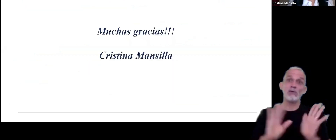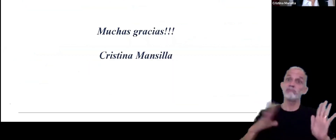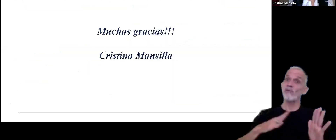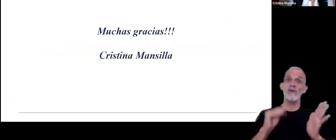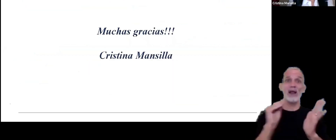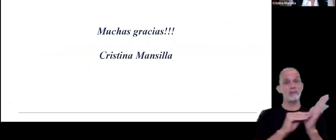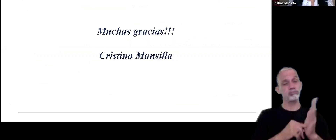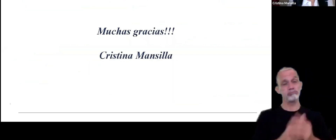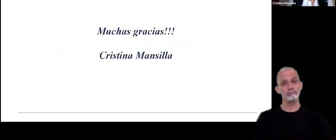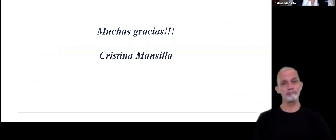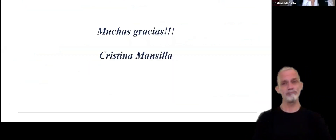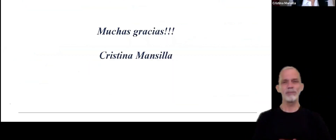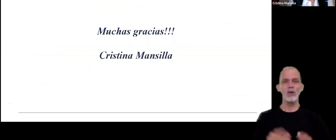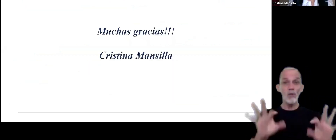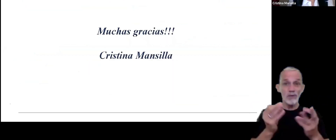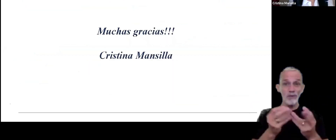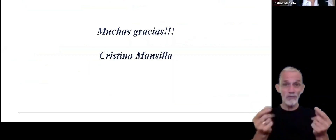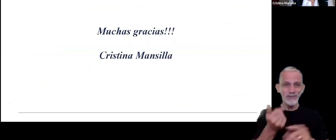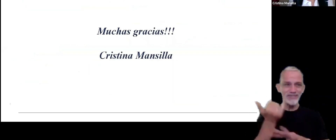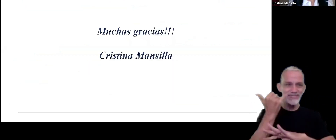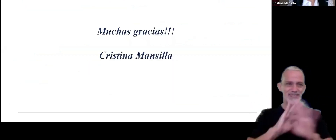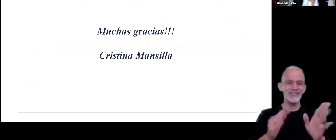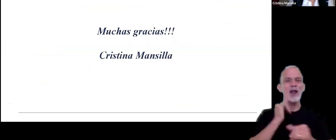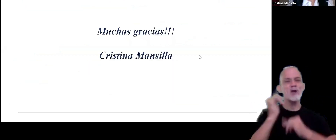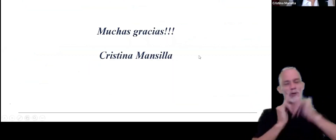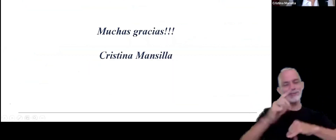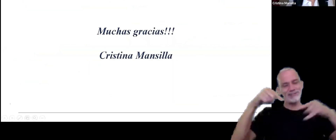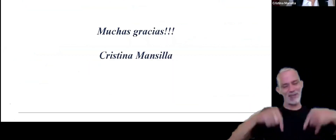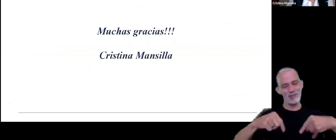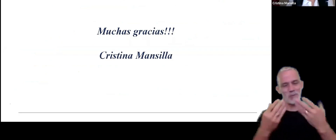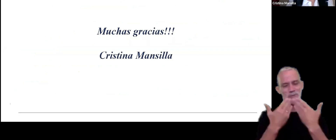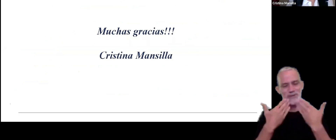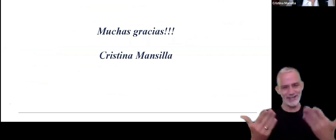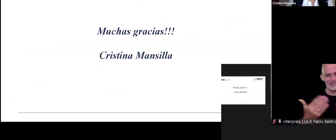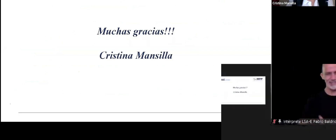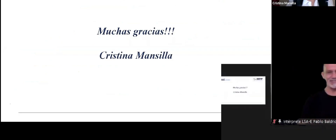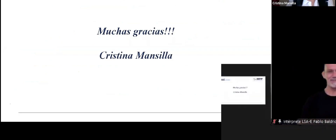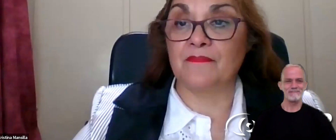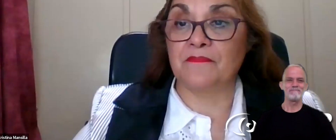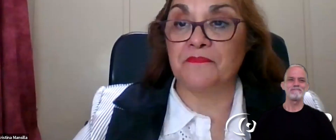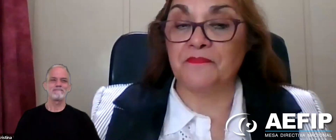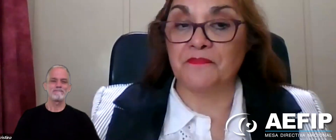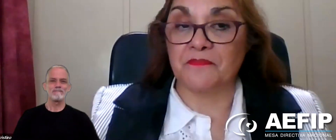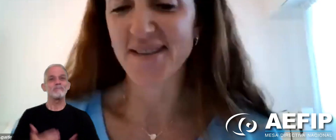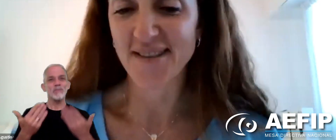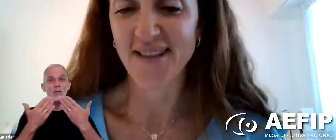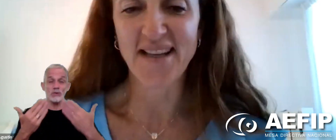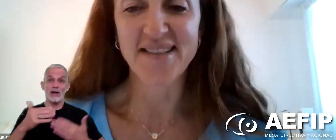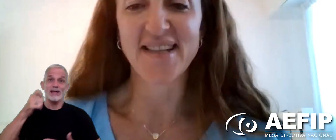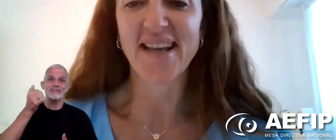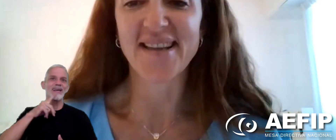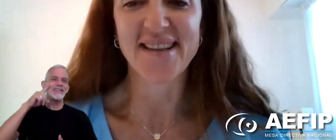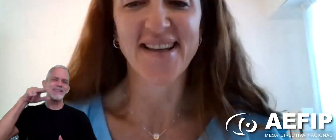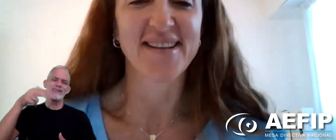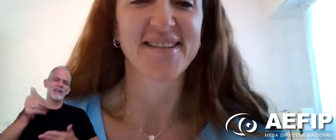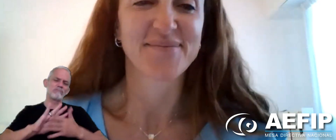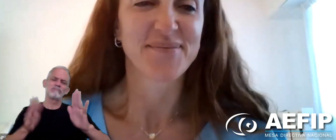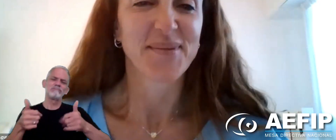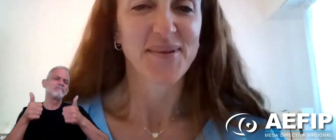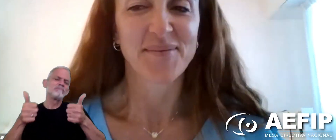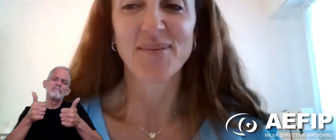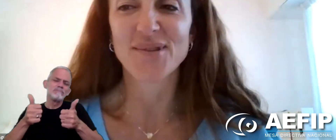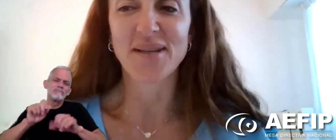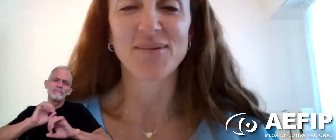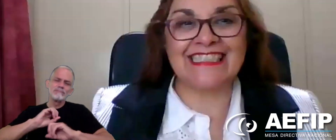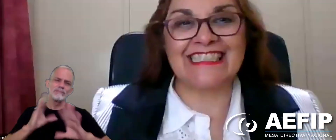y hasta aquí las noticias de hoy muchas gracias muchas gracias Cris excelente